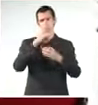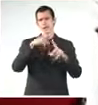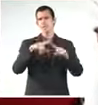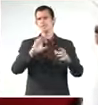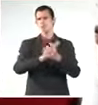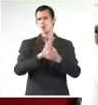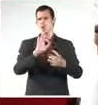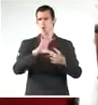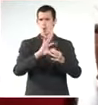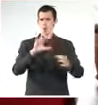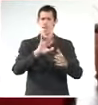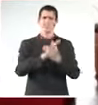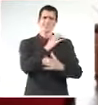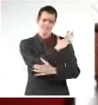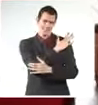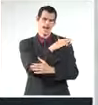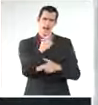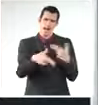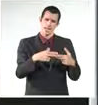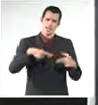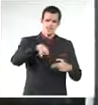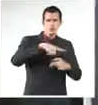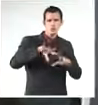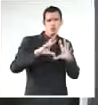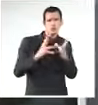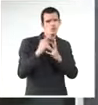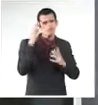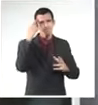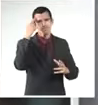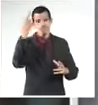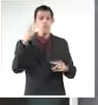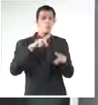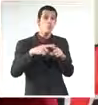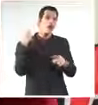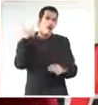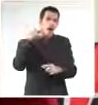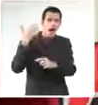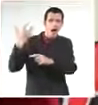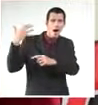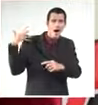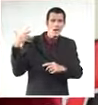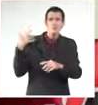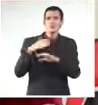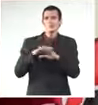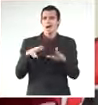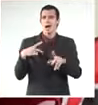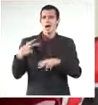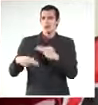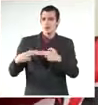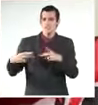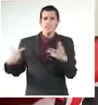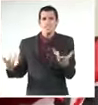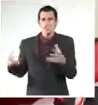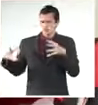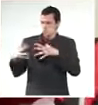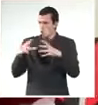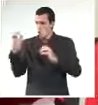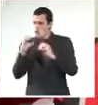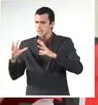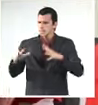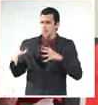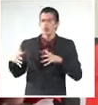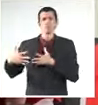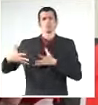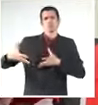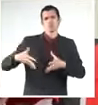en 1953 jóvenes revolucionarios lucharon por la independencia de su país. Una representación de dominicanos viajarán a